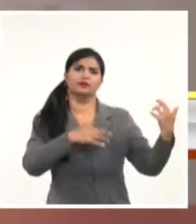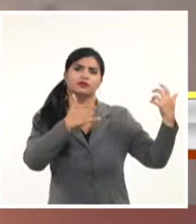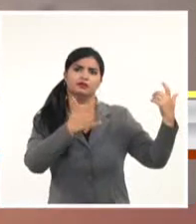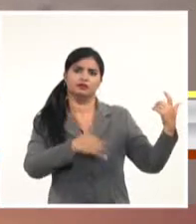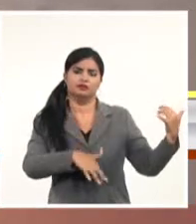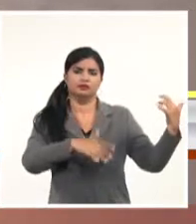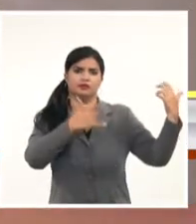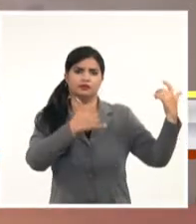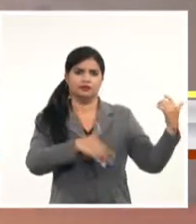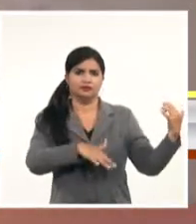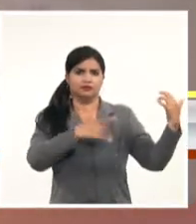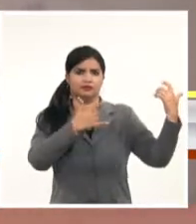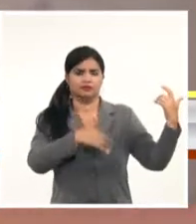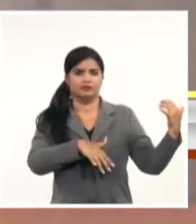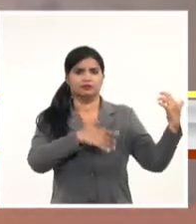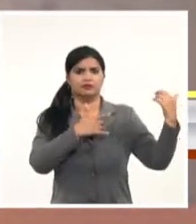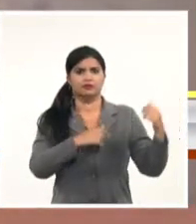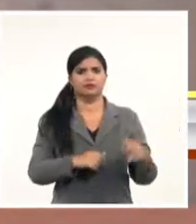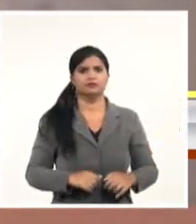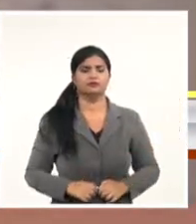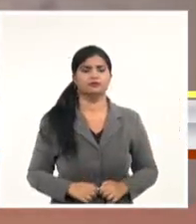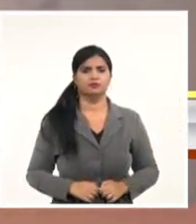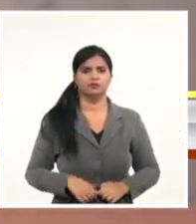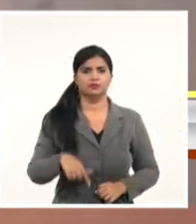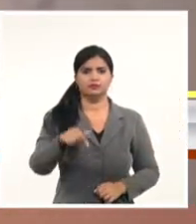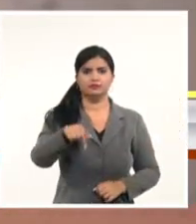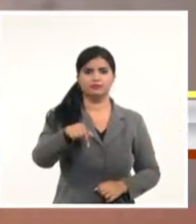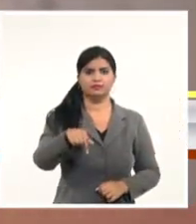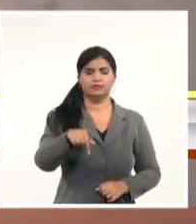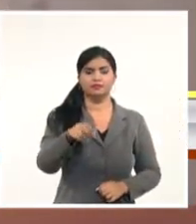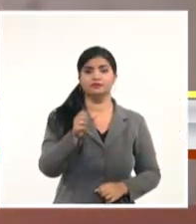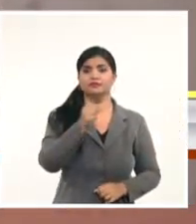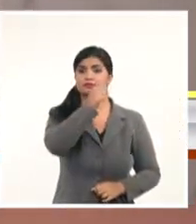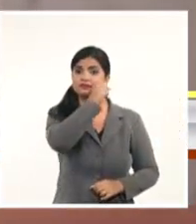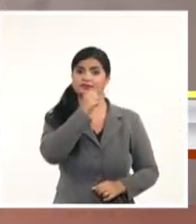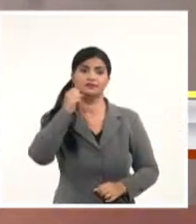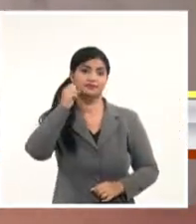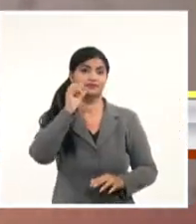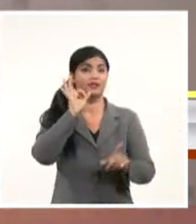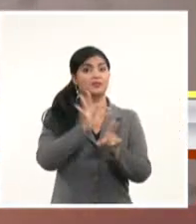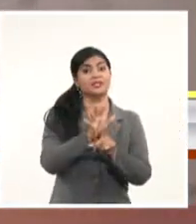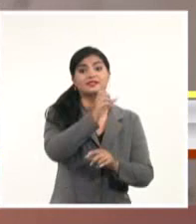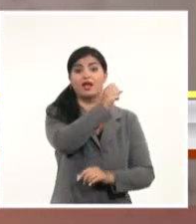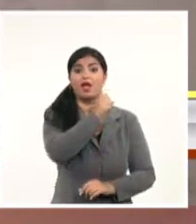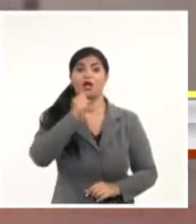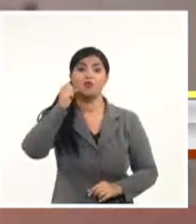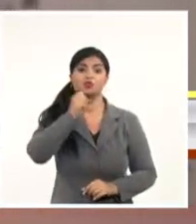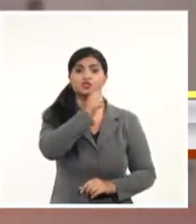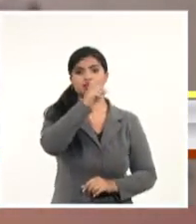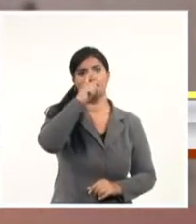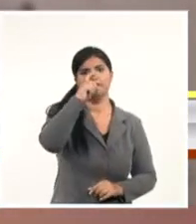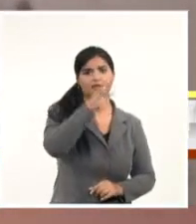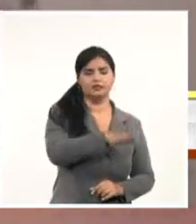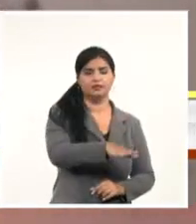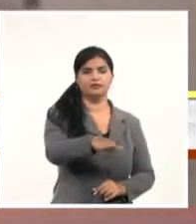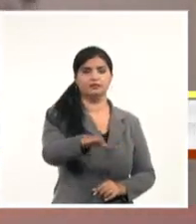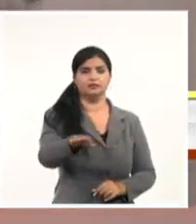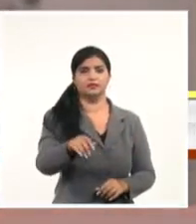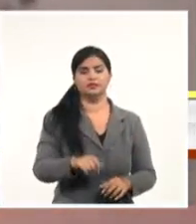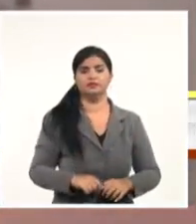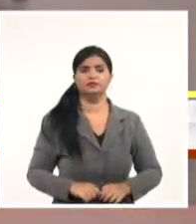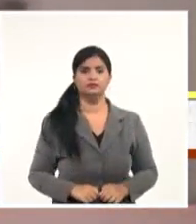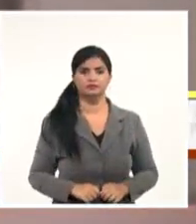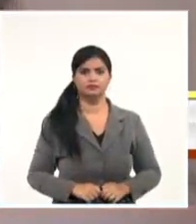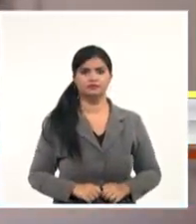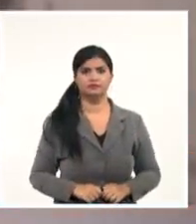las piezas que dedicó a la niñez y además con otras que compuso al comienzo de su quehacer. Cada quien con sus canciones favoritas. Teresita Fernández